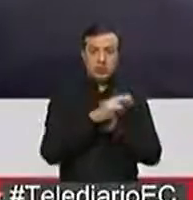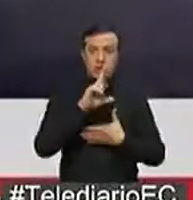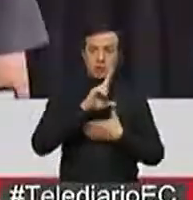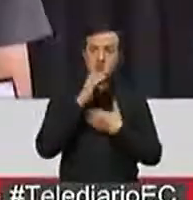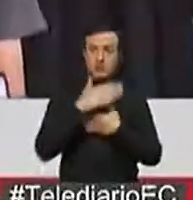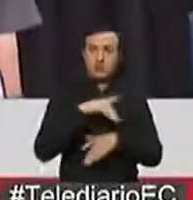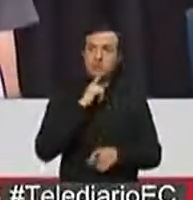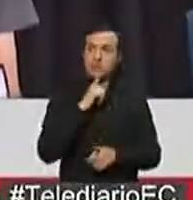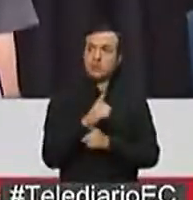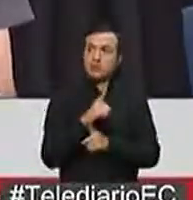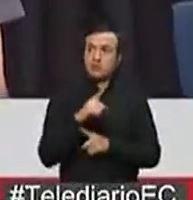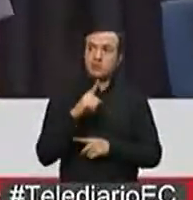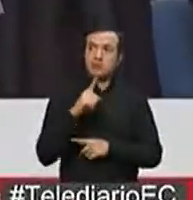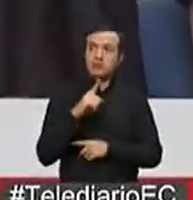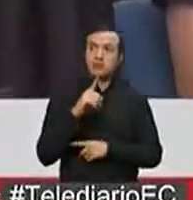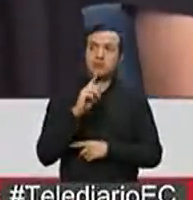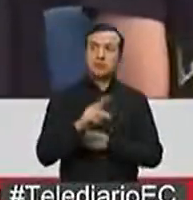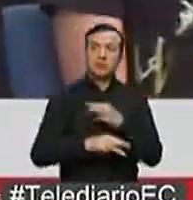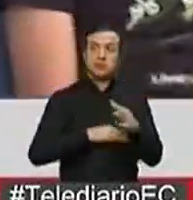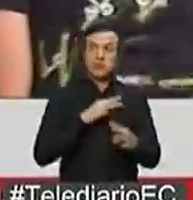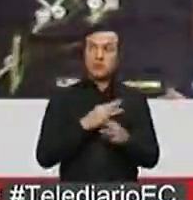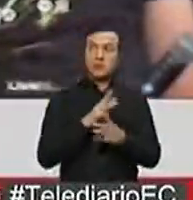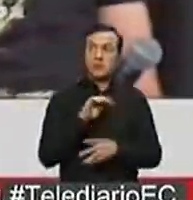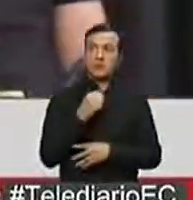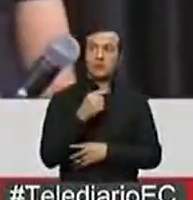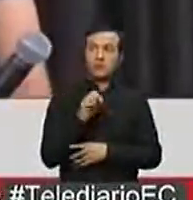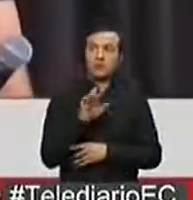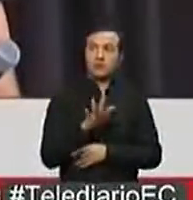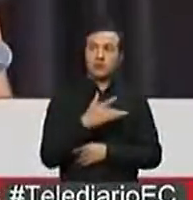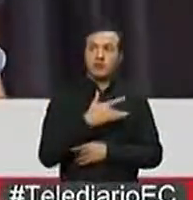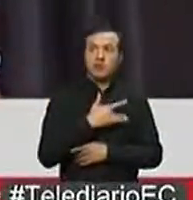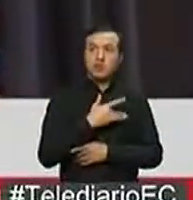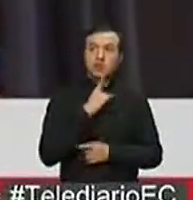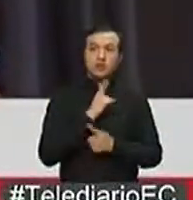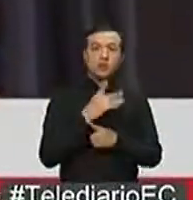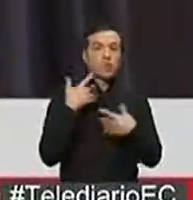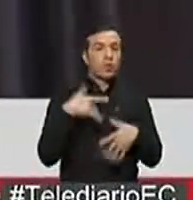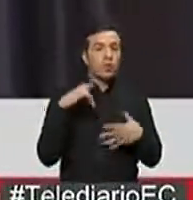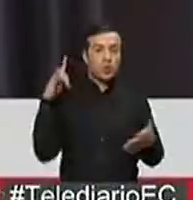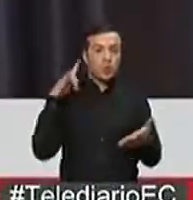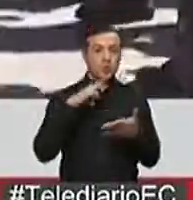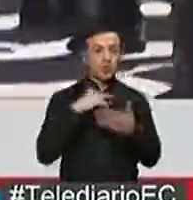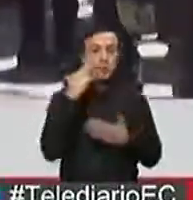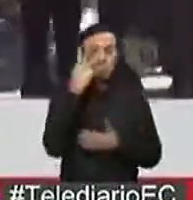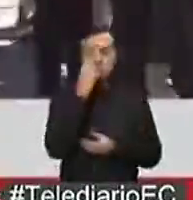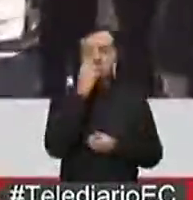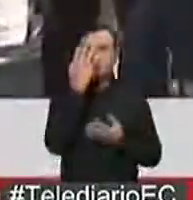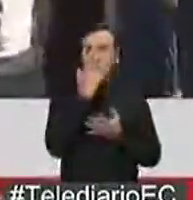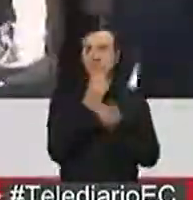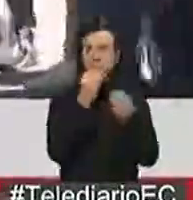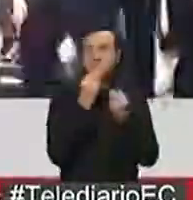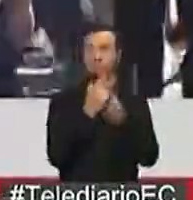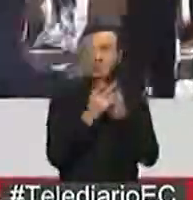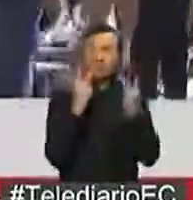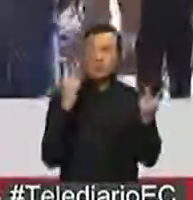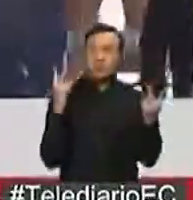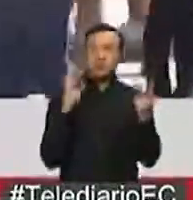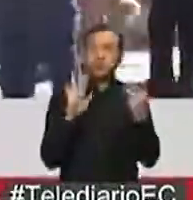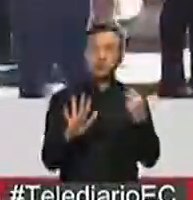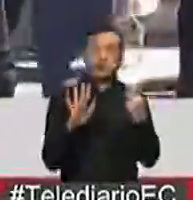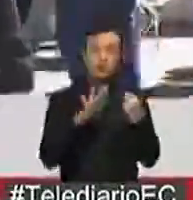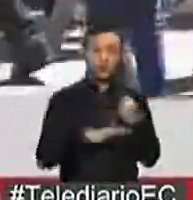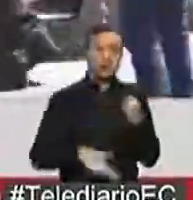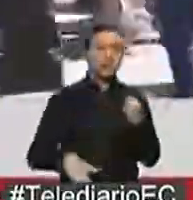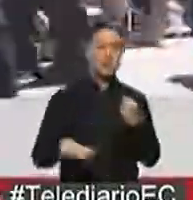Latinoamérica. La estrella del tenis mundial, Roger Federer, expresó que su viaje fue impresionante. Dijo que ha visto muchas cosas en su carrera desde